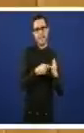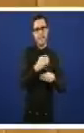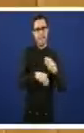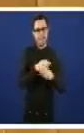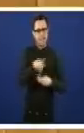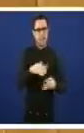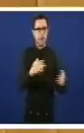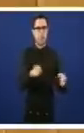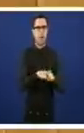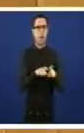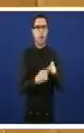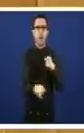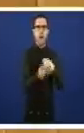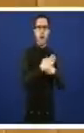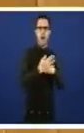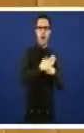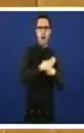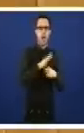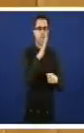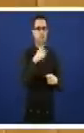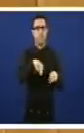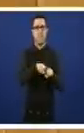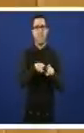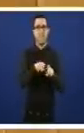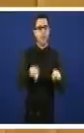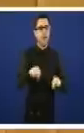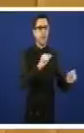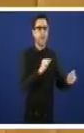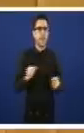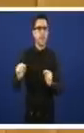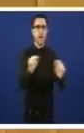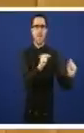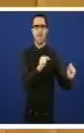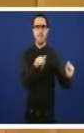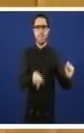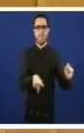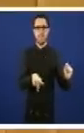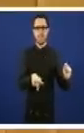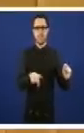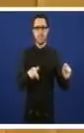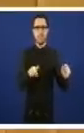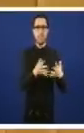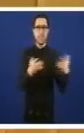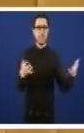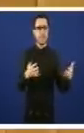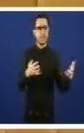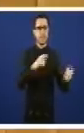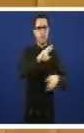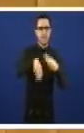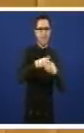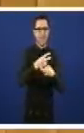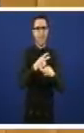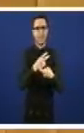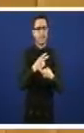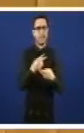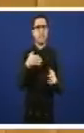procedimento de lectura única e a aprobación hoxe en un debate a continuación deste texto significa nin máis nin